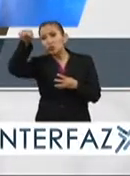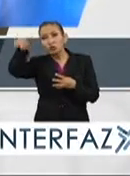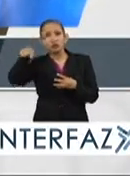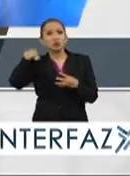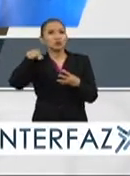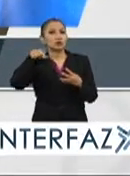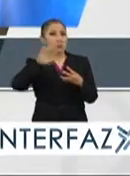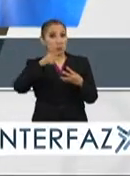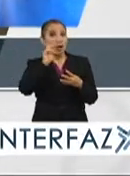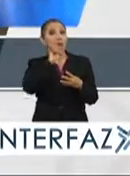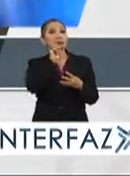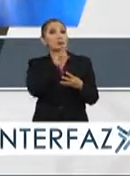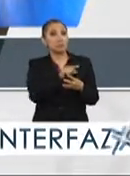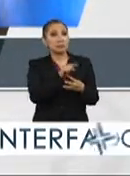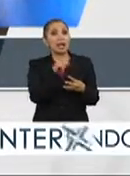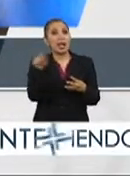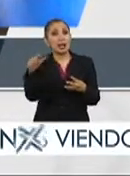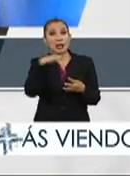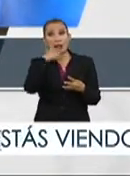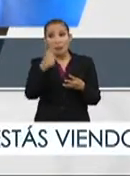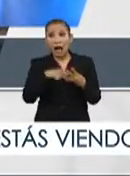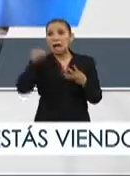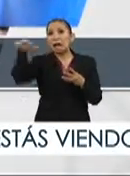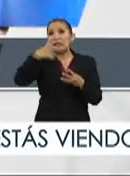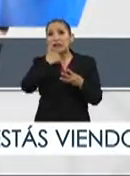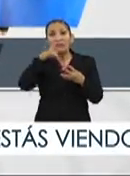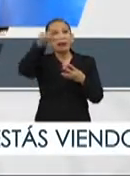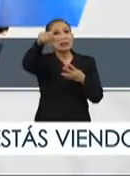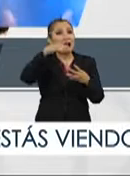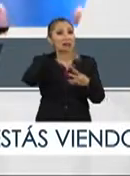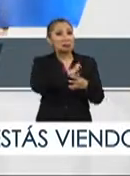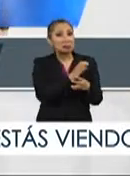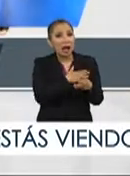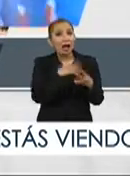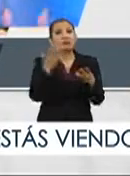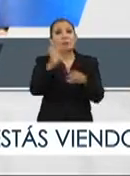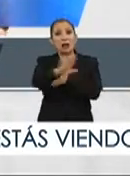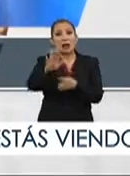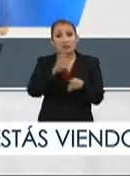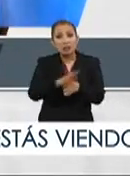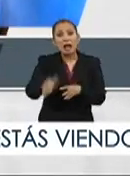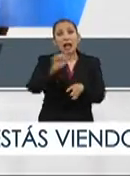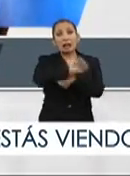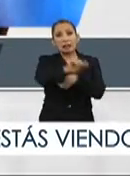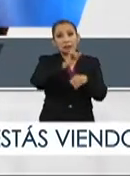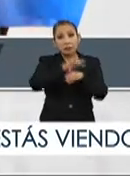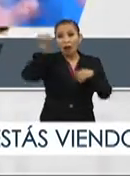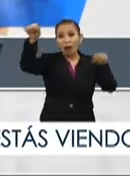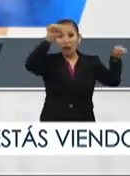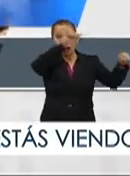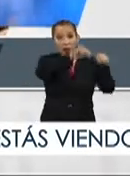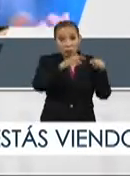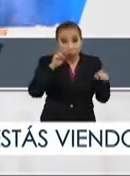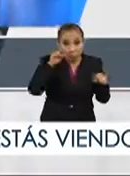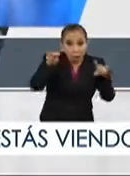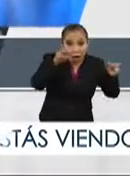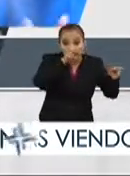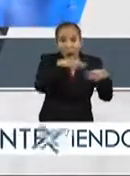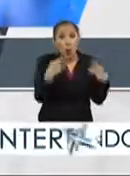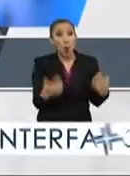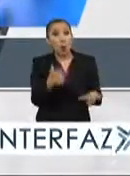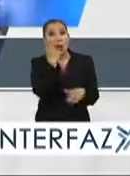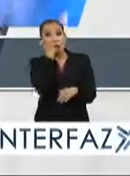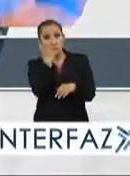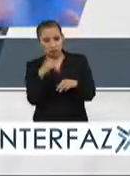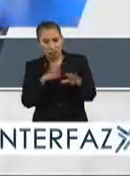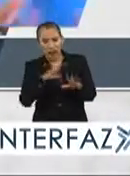ellos, pero también en Alemania, en Inglaterra, en España, en Brasil, en la Argentina. Realmente tenemos